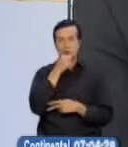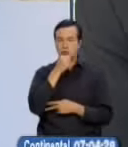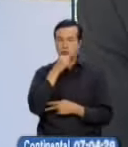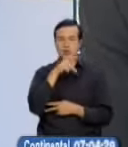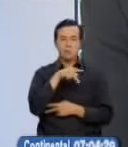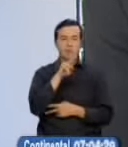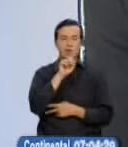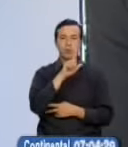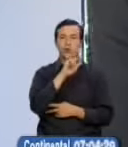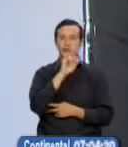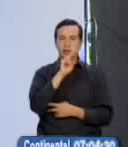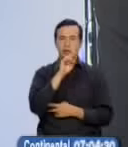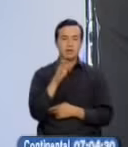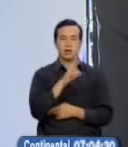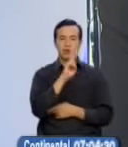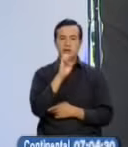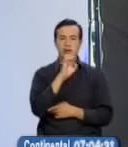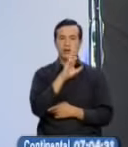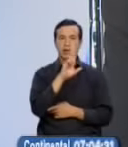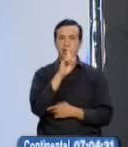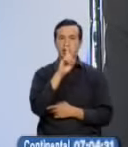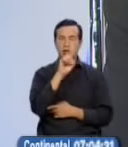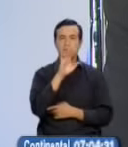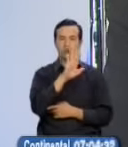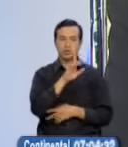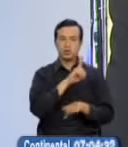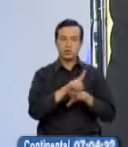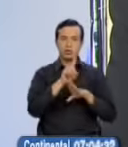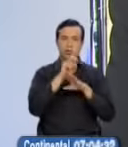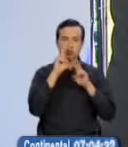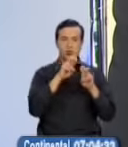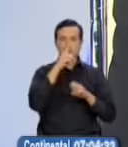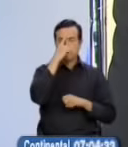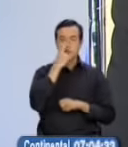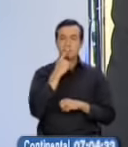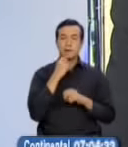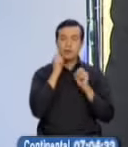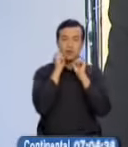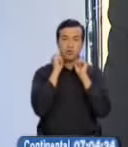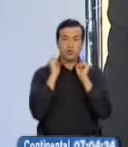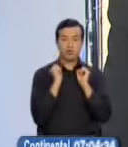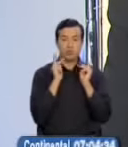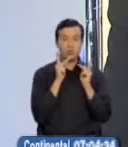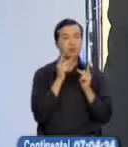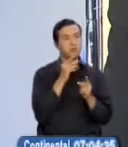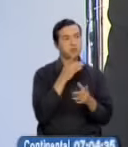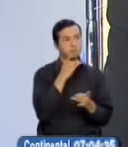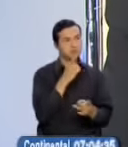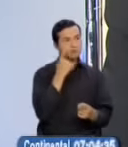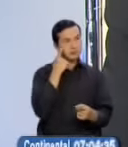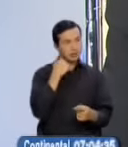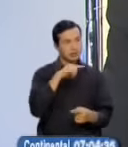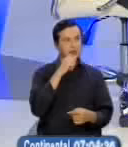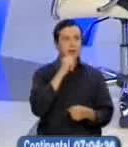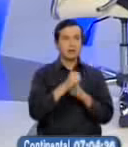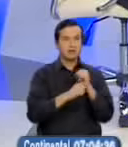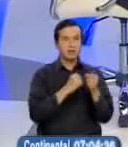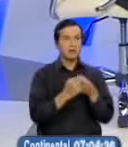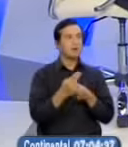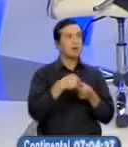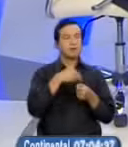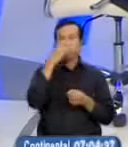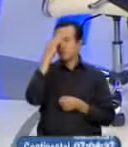a Paulina Recalde, directora e investigadora de Perfiles de Opinión. Paulina, qué grato tenerte aquí a los años. Buenos